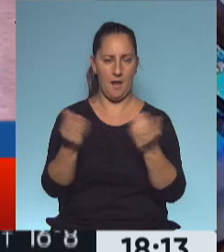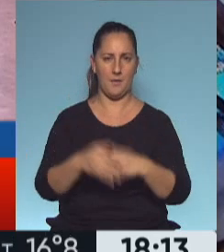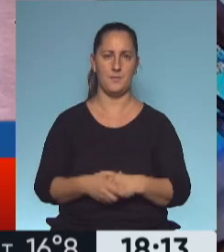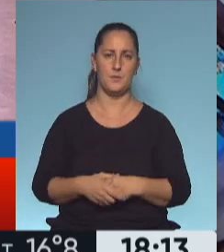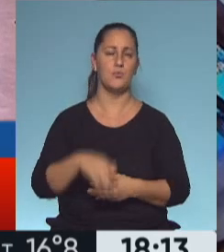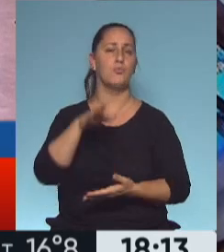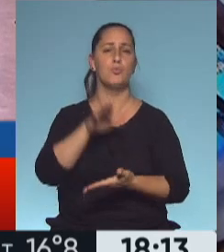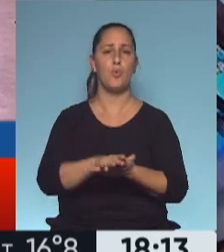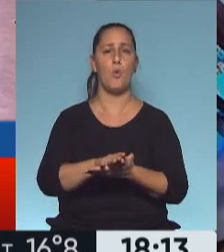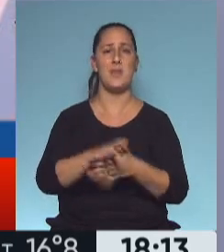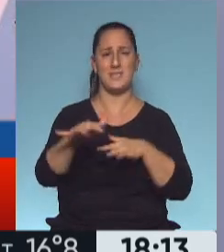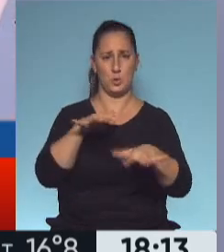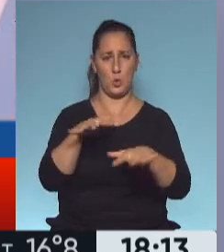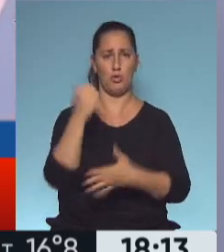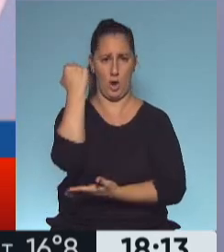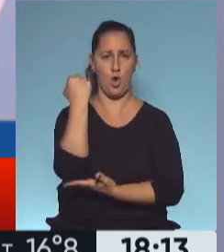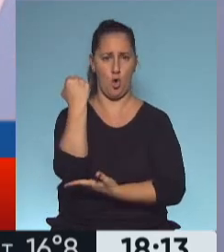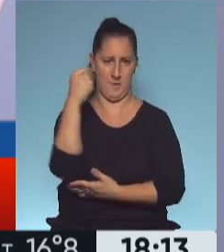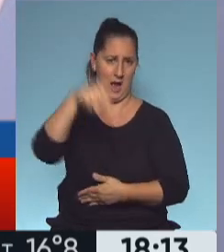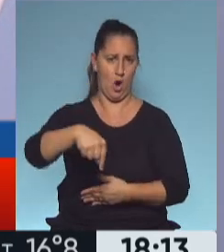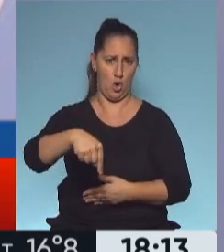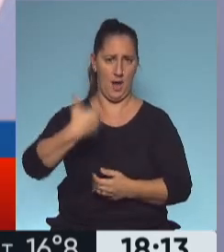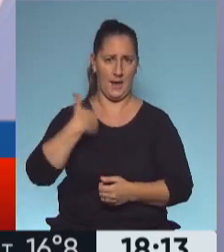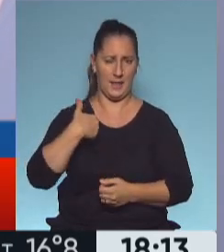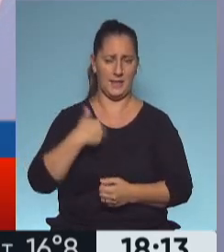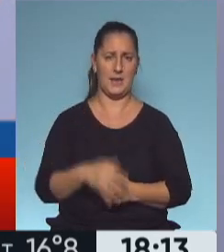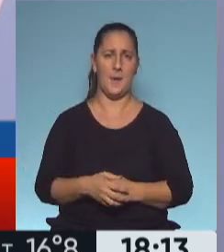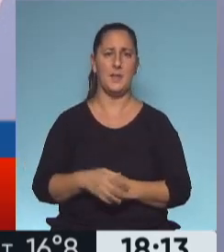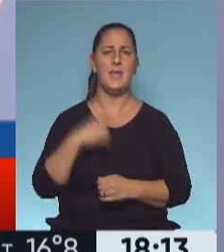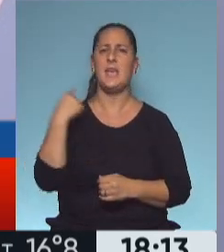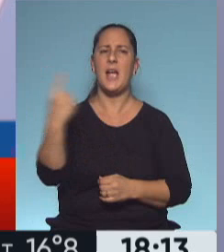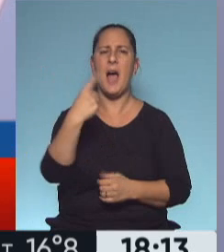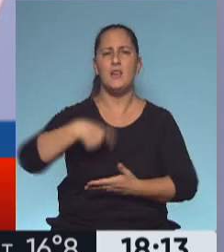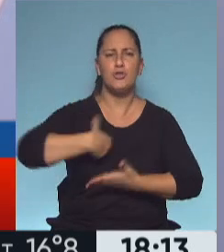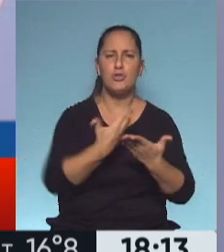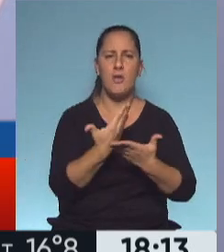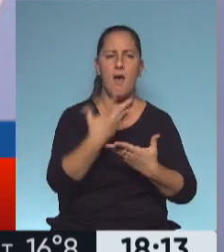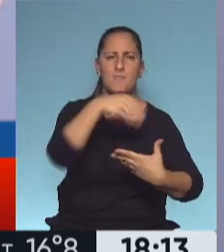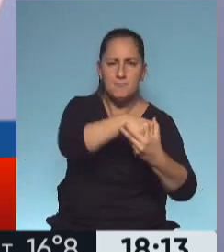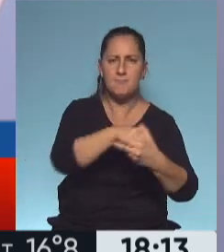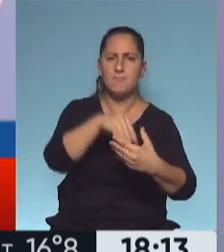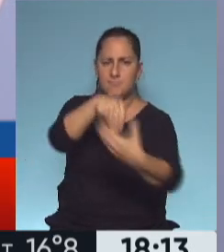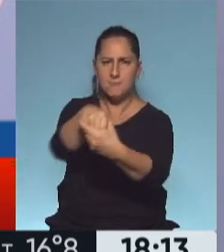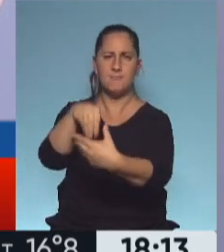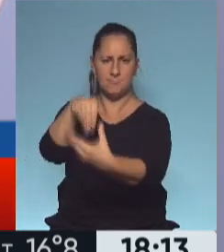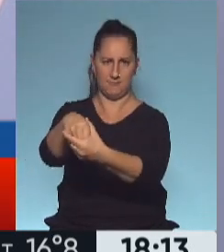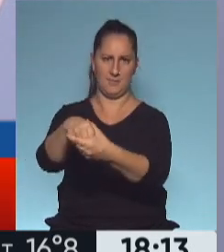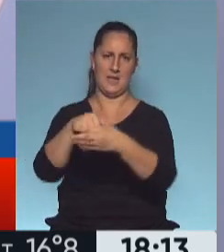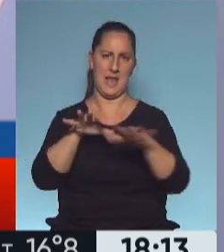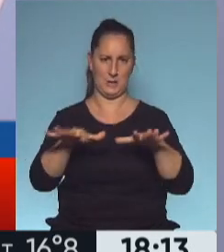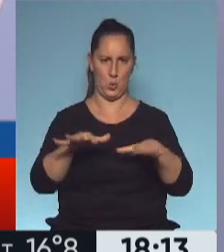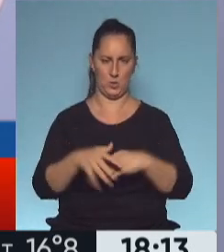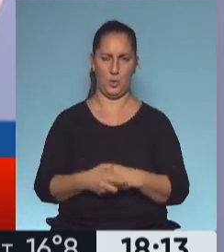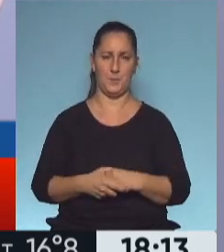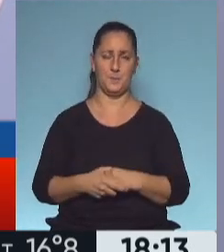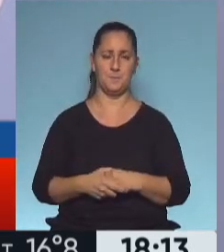la situación económica que estamos viviendo y las implicancias sociales de esa situación.